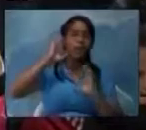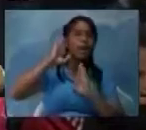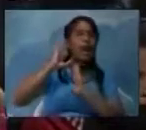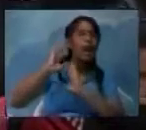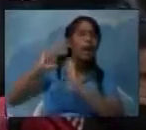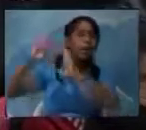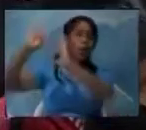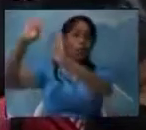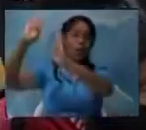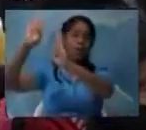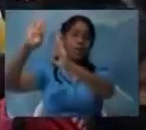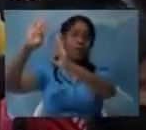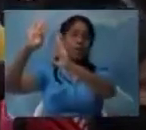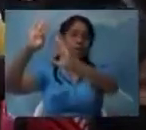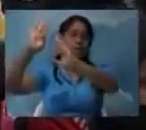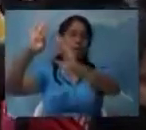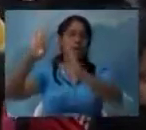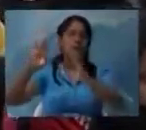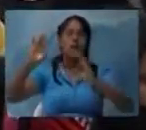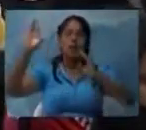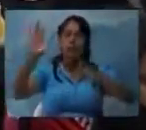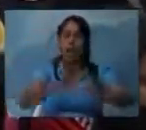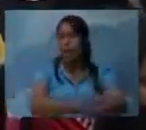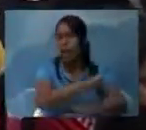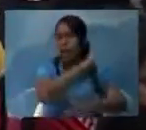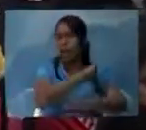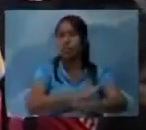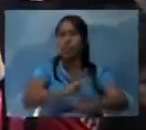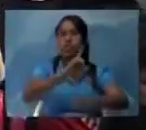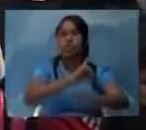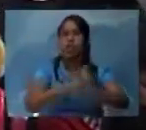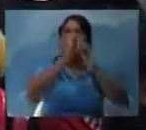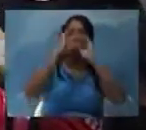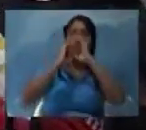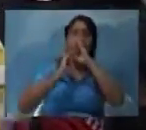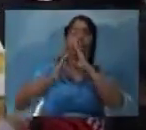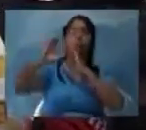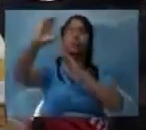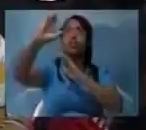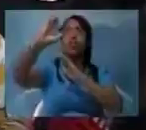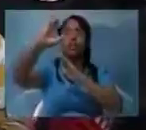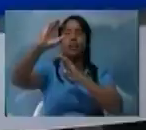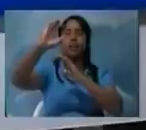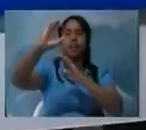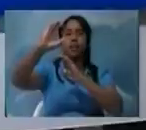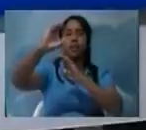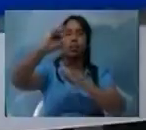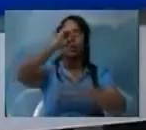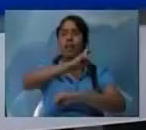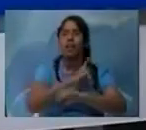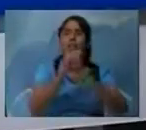oír. Para que al oír. El son de la bocina. El son de la bocina.